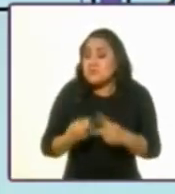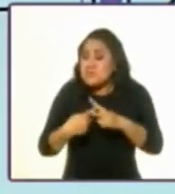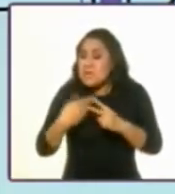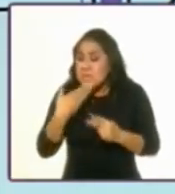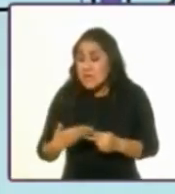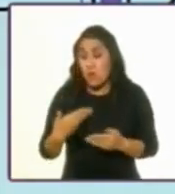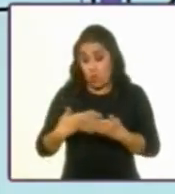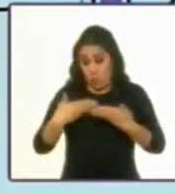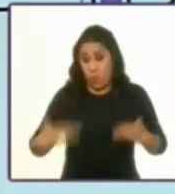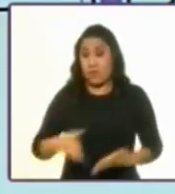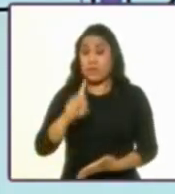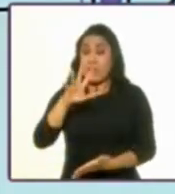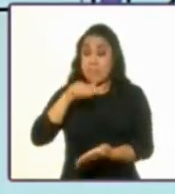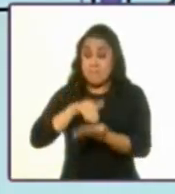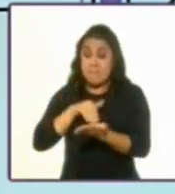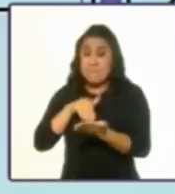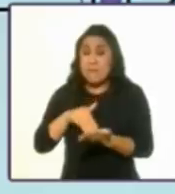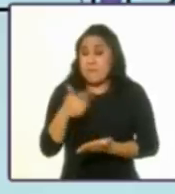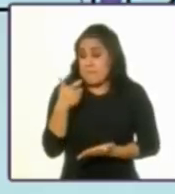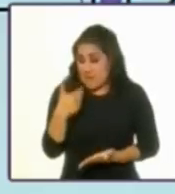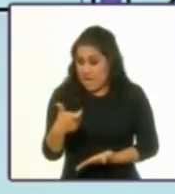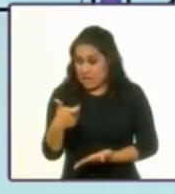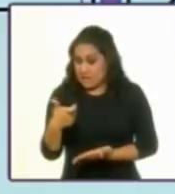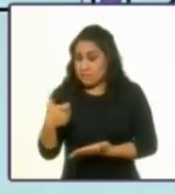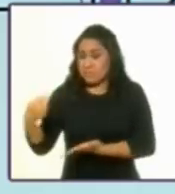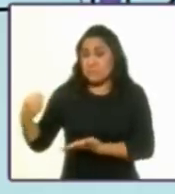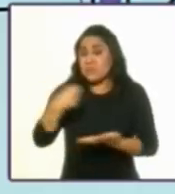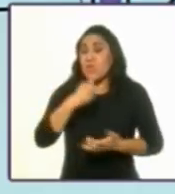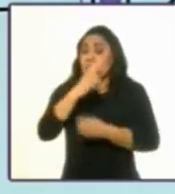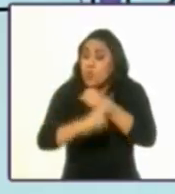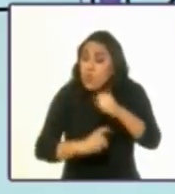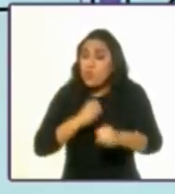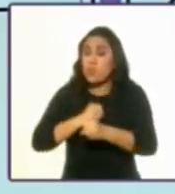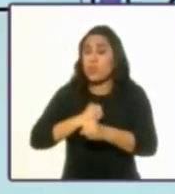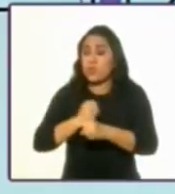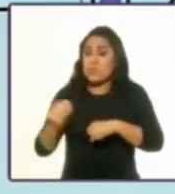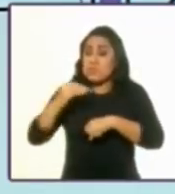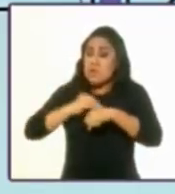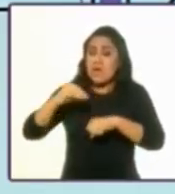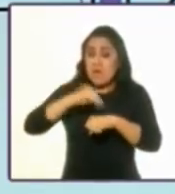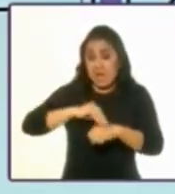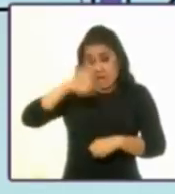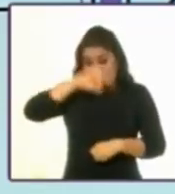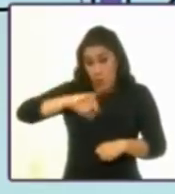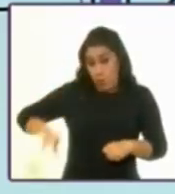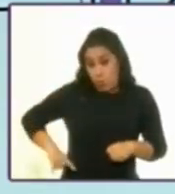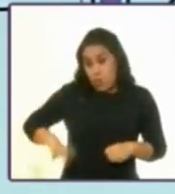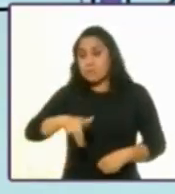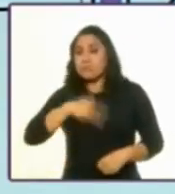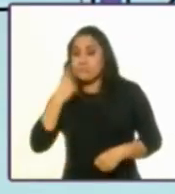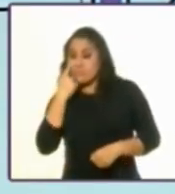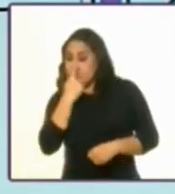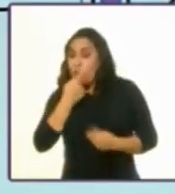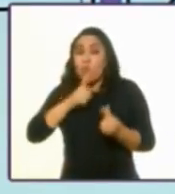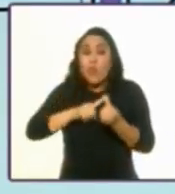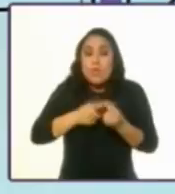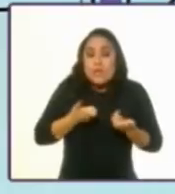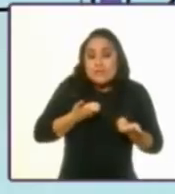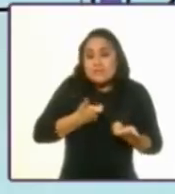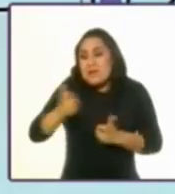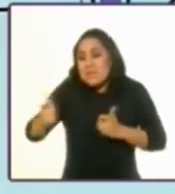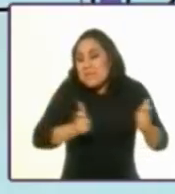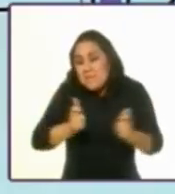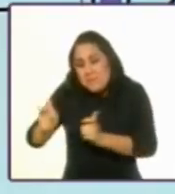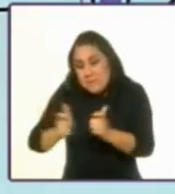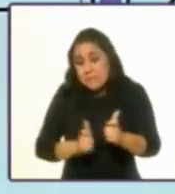mil millones de pesos de ingresos adicionales cada año que el jefe de gobierno decide cómo y dónde gastar con este